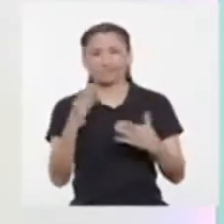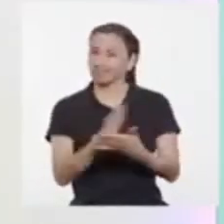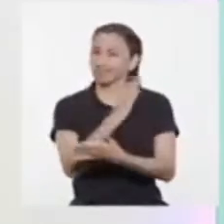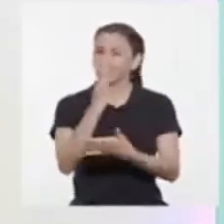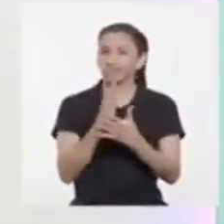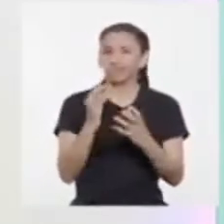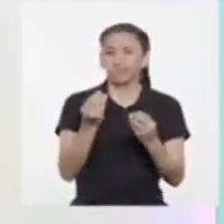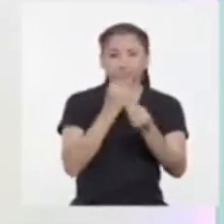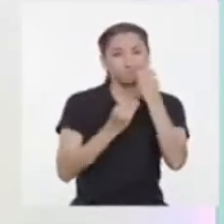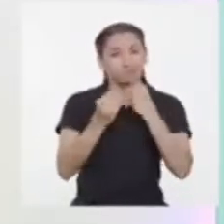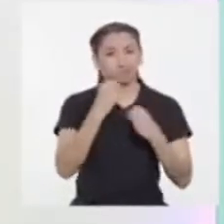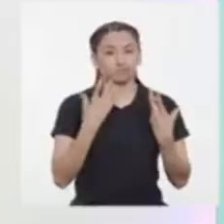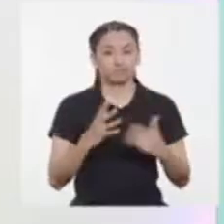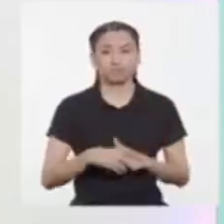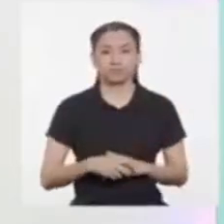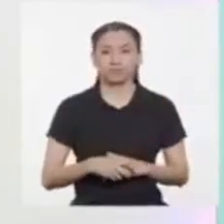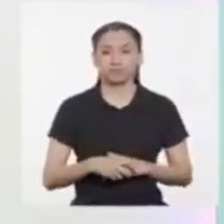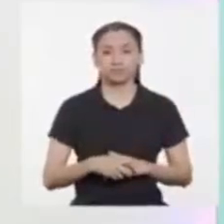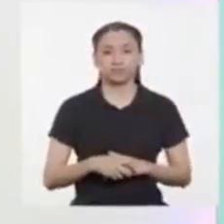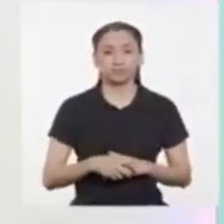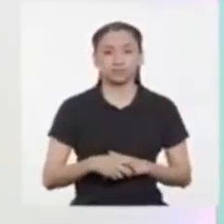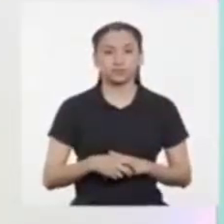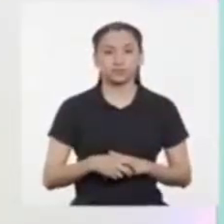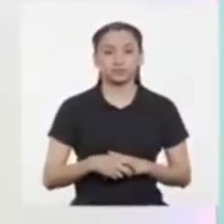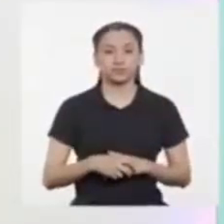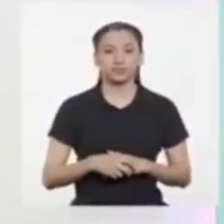Eso genera problemas de alimentación.